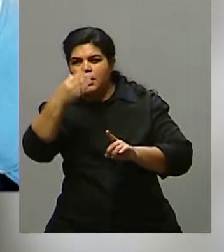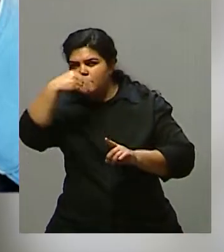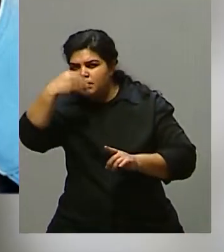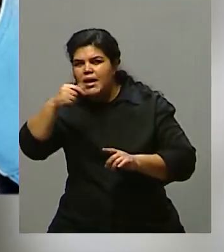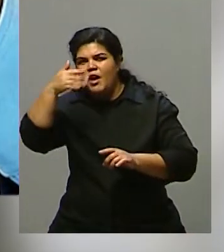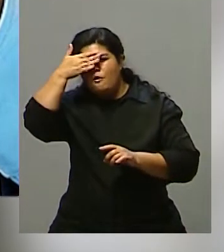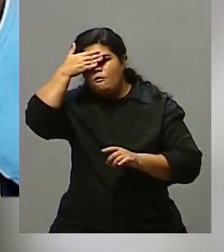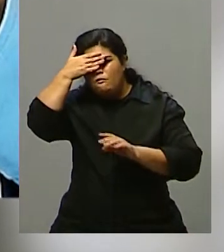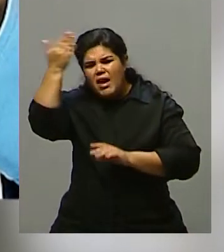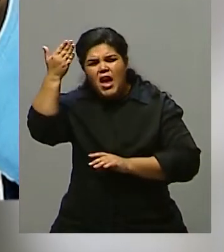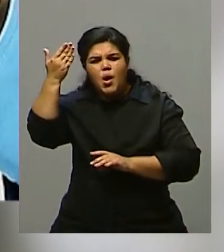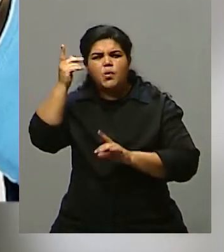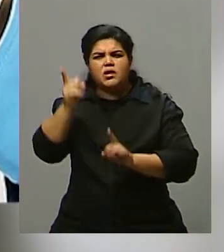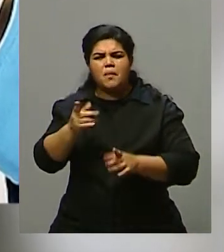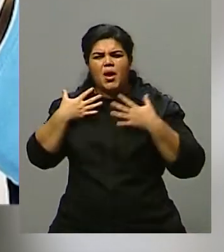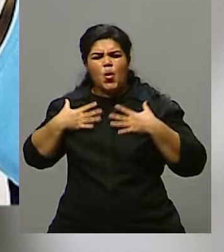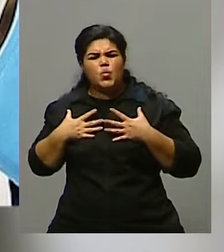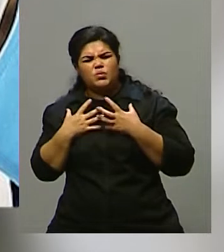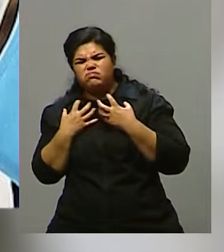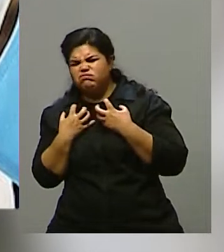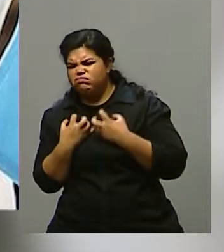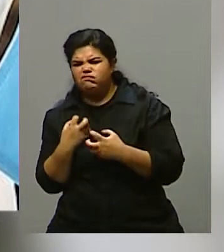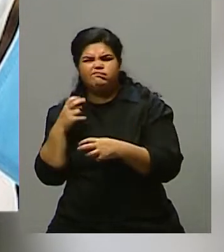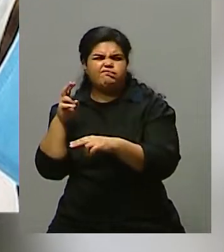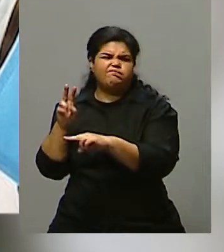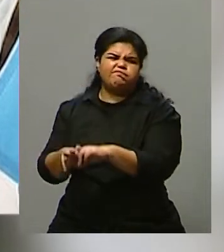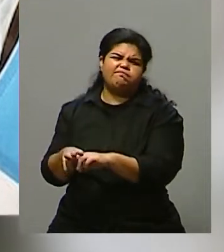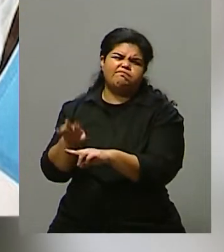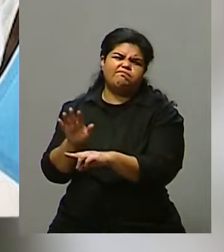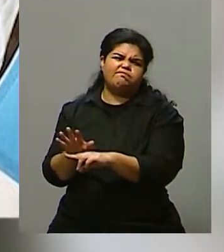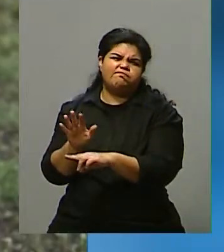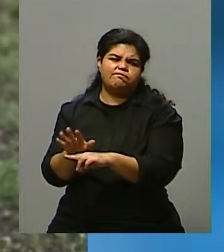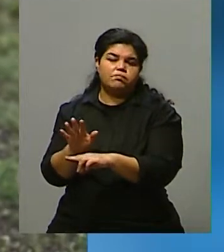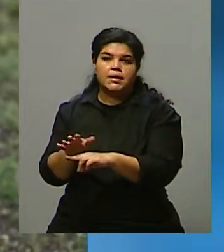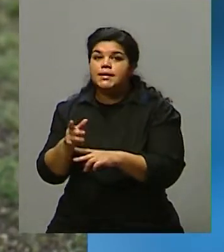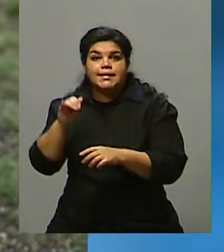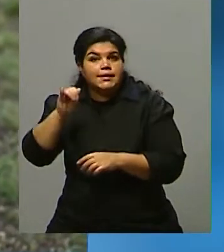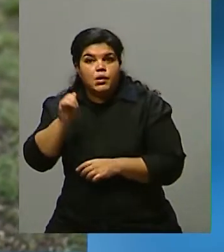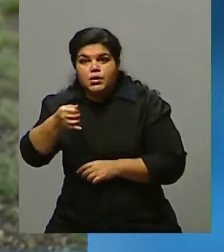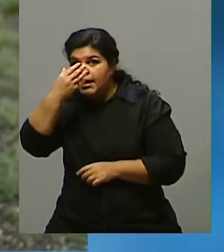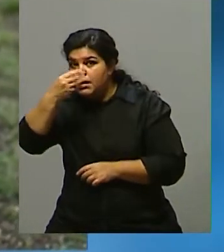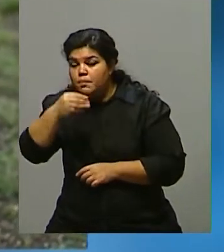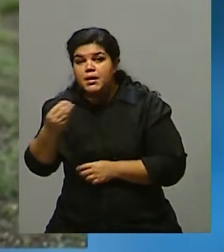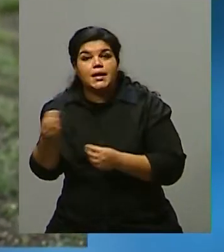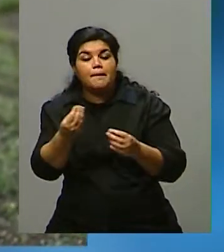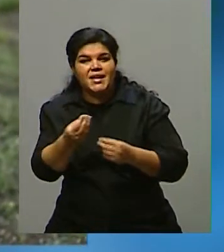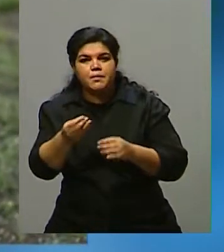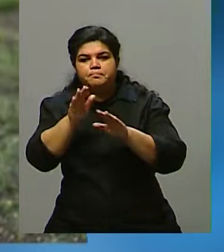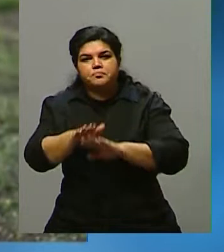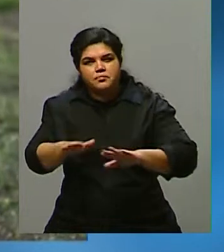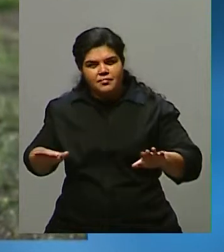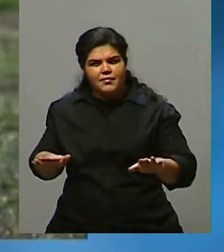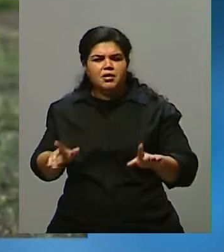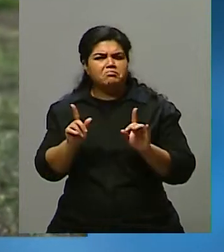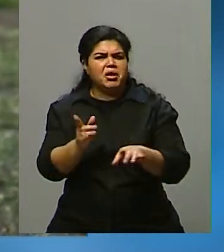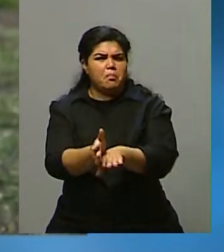cuadro que los tiraba a la cama, ¿sí? Era Y inconfundible. Sí, y era inconfundible para gripe, porque nosotros en pediatría coronavirus, como hemos escuchado y